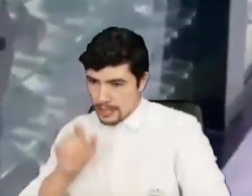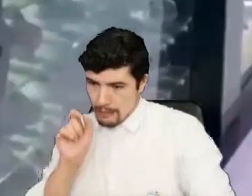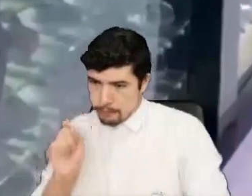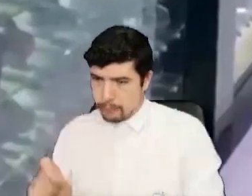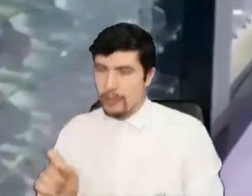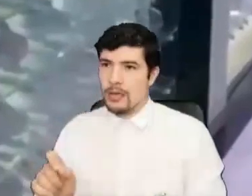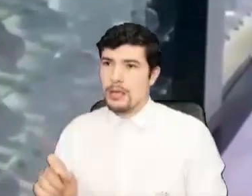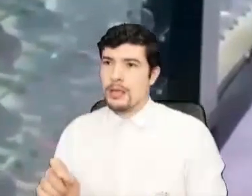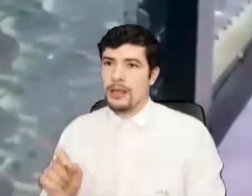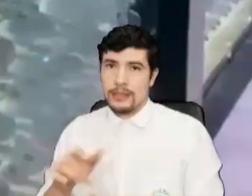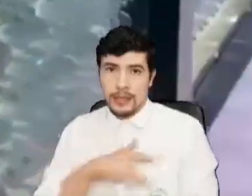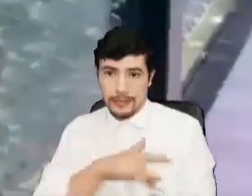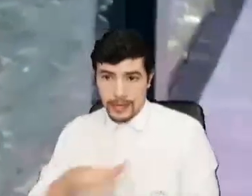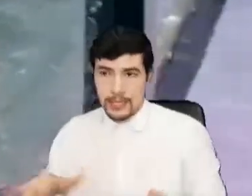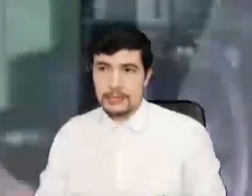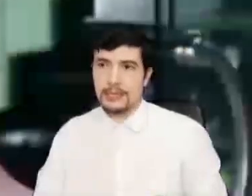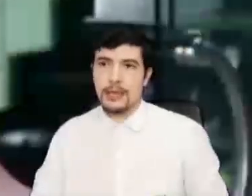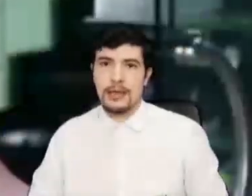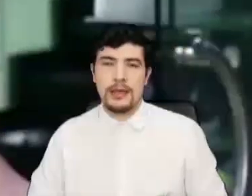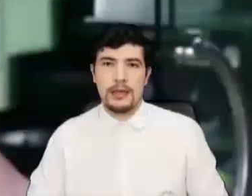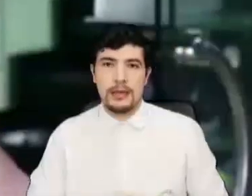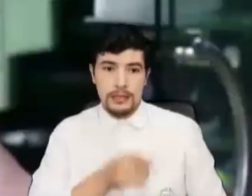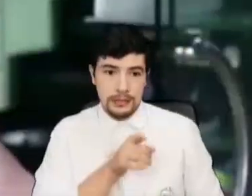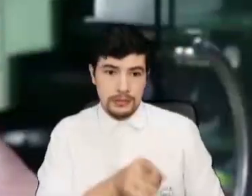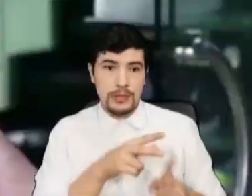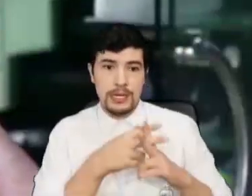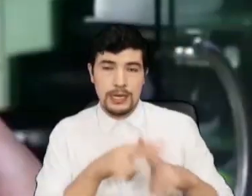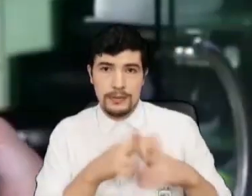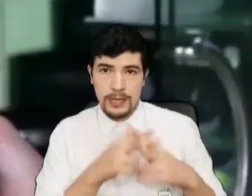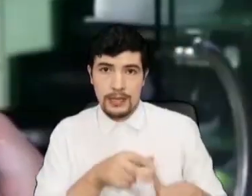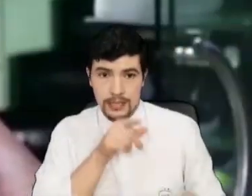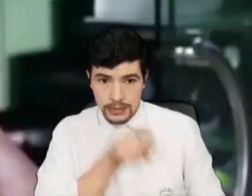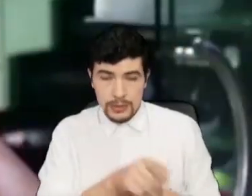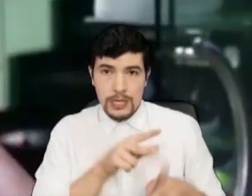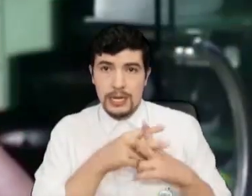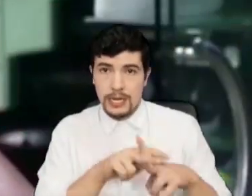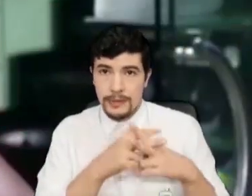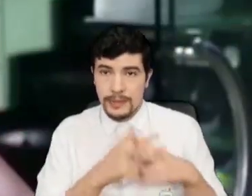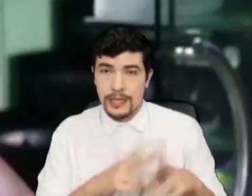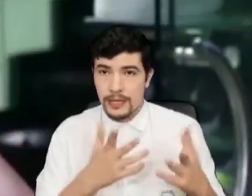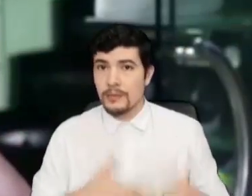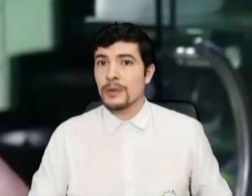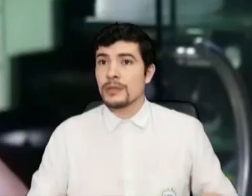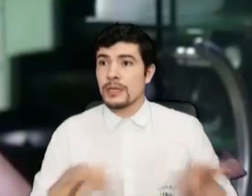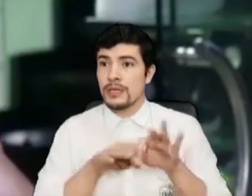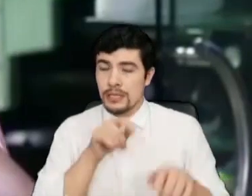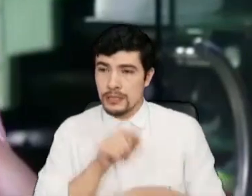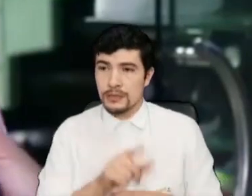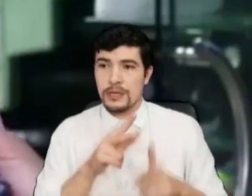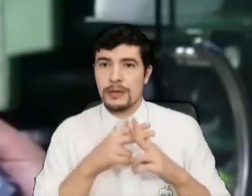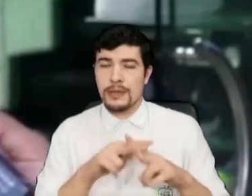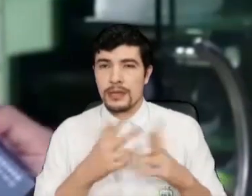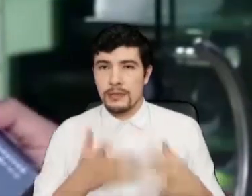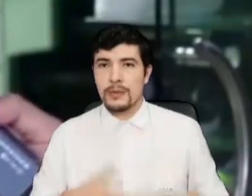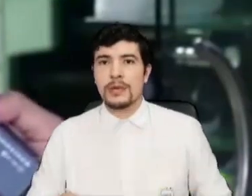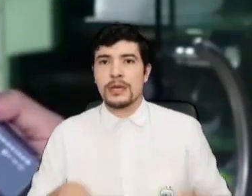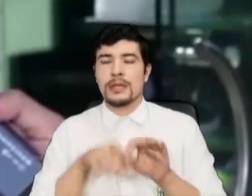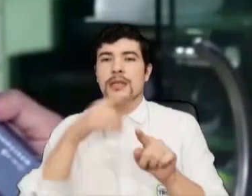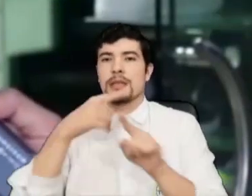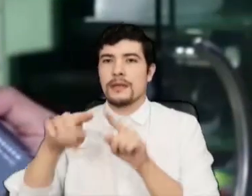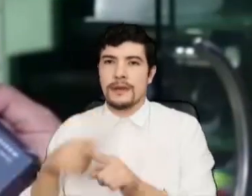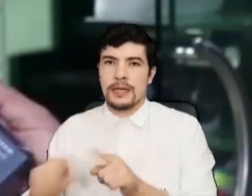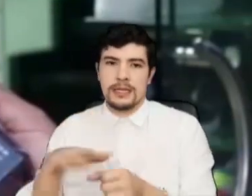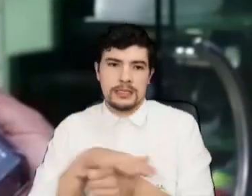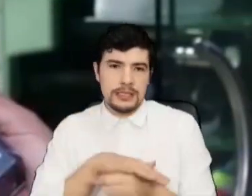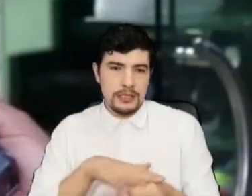a ser bastante, bastante útil para todo lo que va a ser el reporte en tiempo real de situaciones que se puedan presentar, tanto de orden